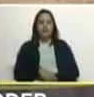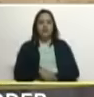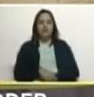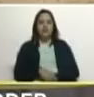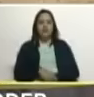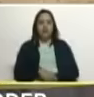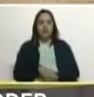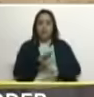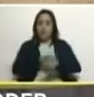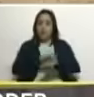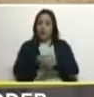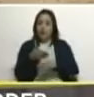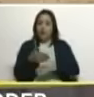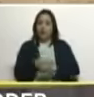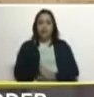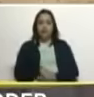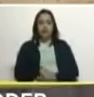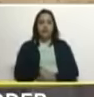Porque